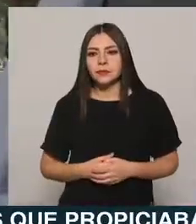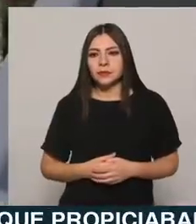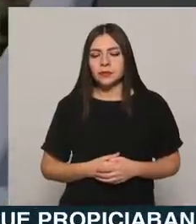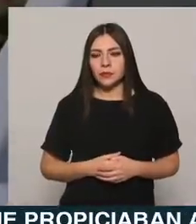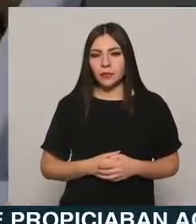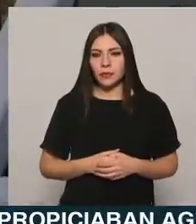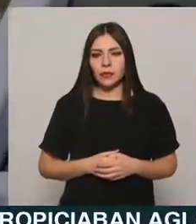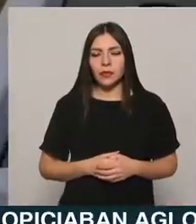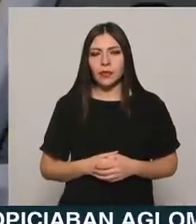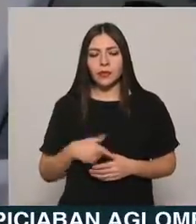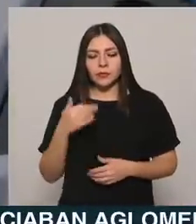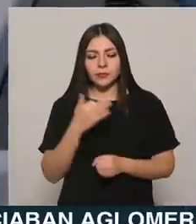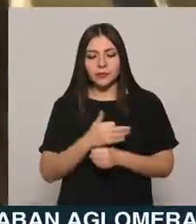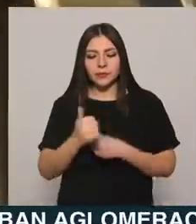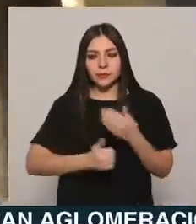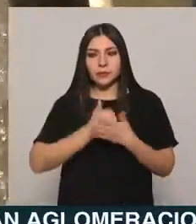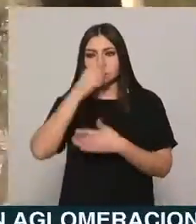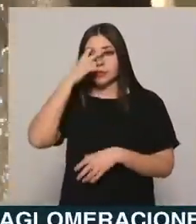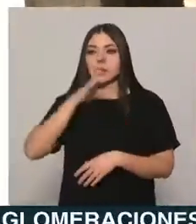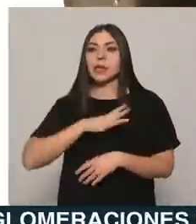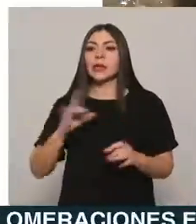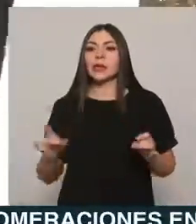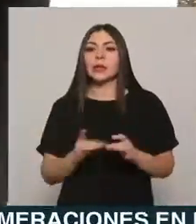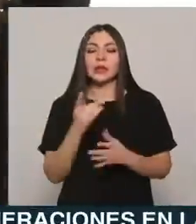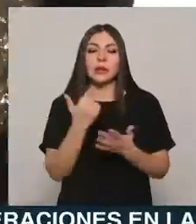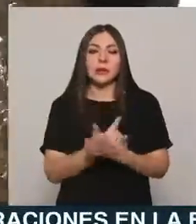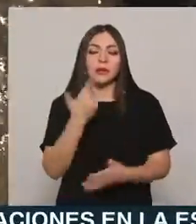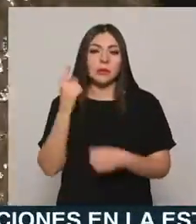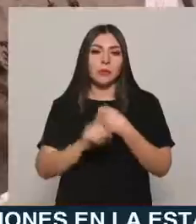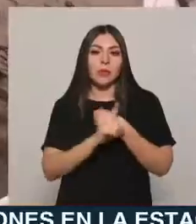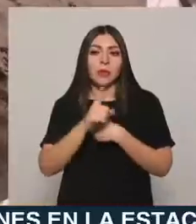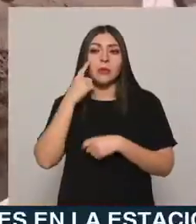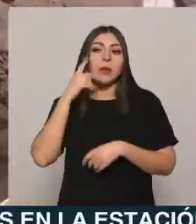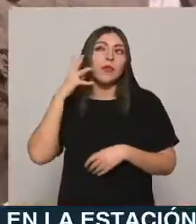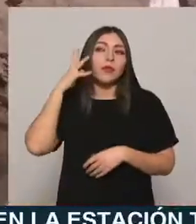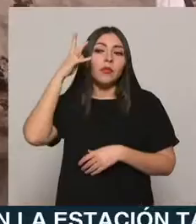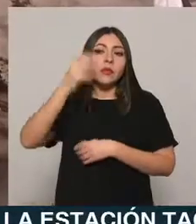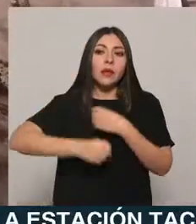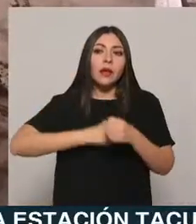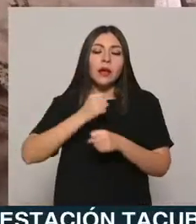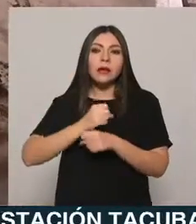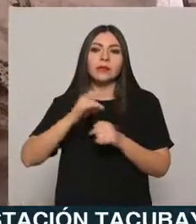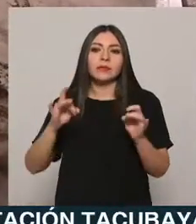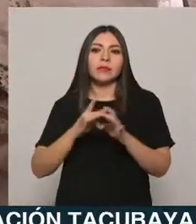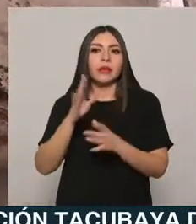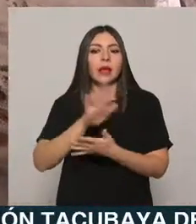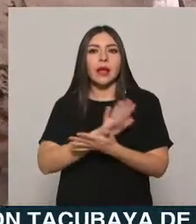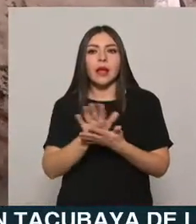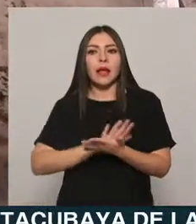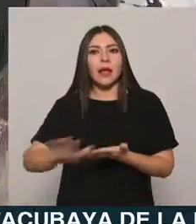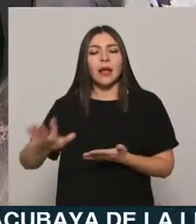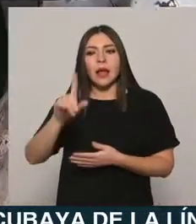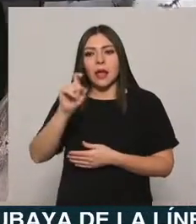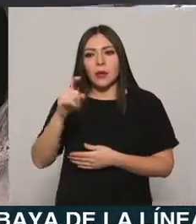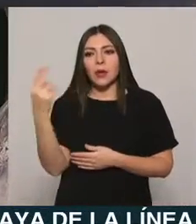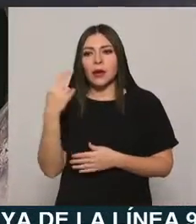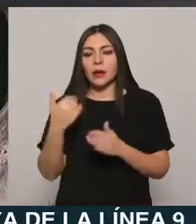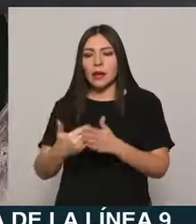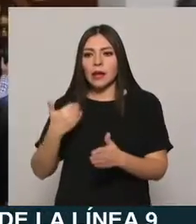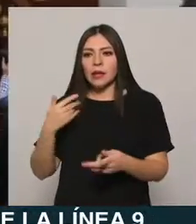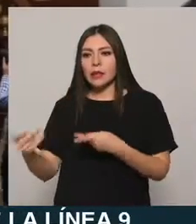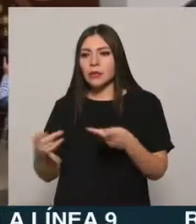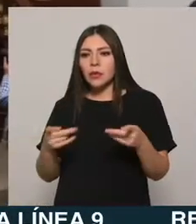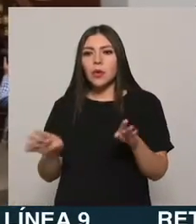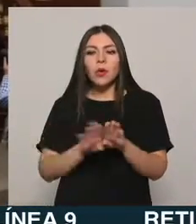La Ciudad de México se encuentra en un grave riesgo de tener escasez de agua en los próximos años, por lo que es importante establecer nuevos lineamientos de control y distribución de